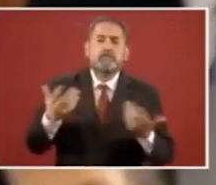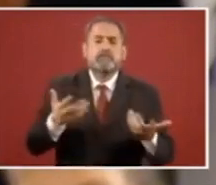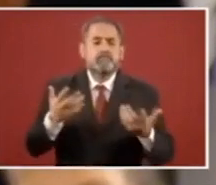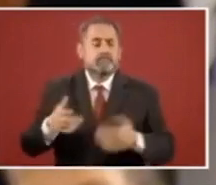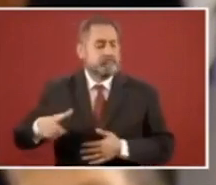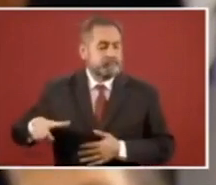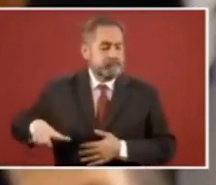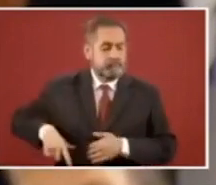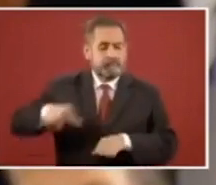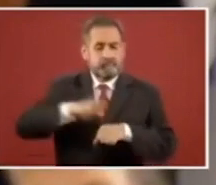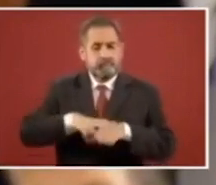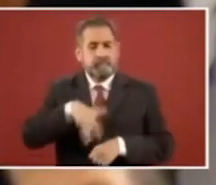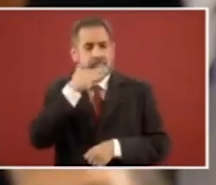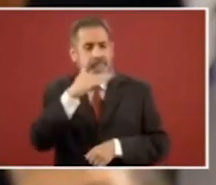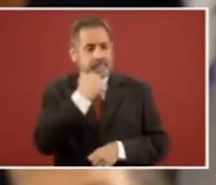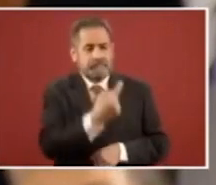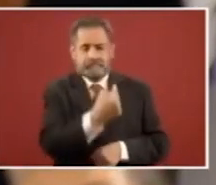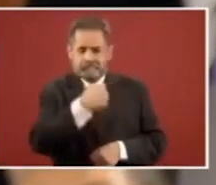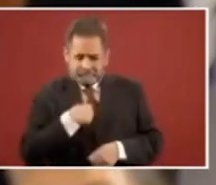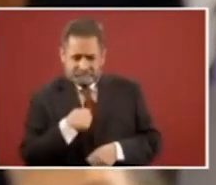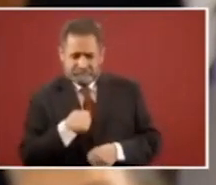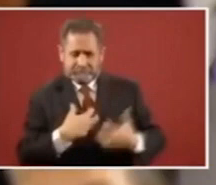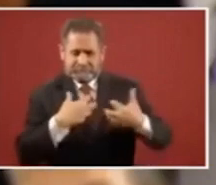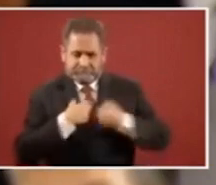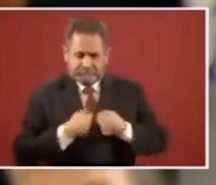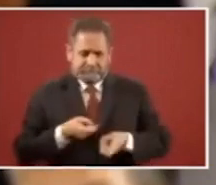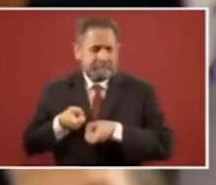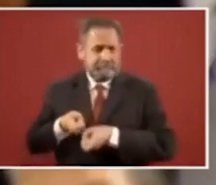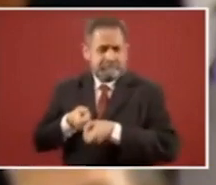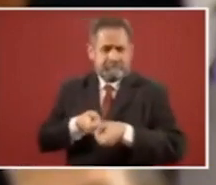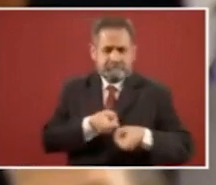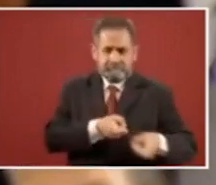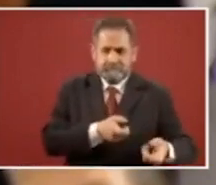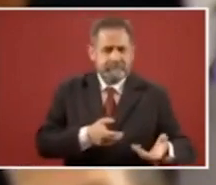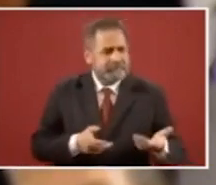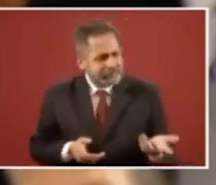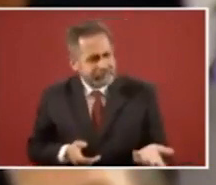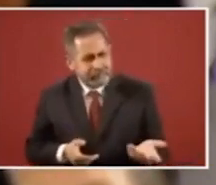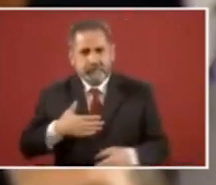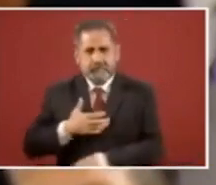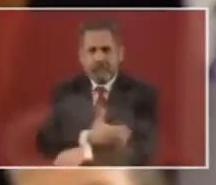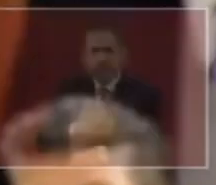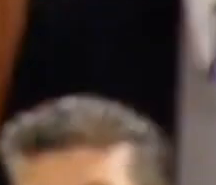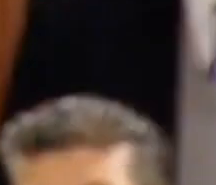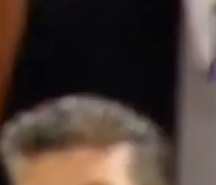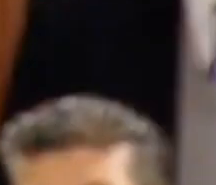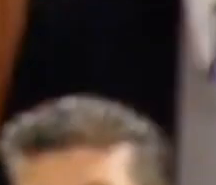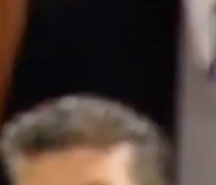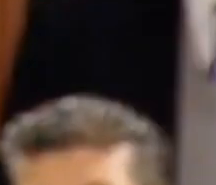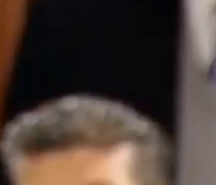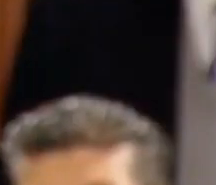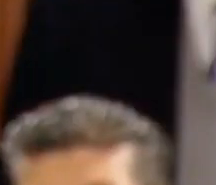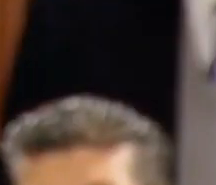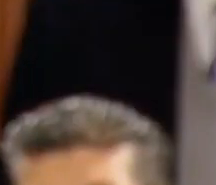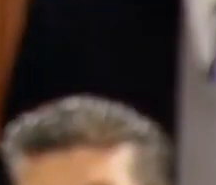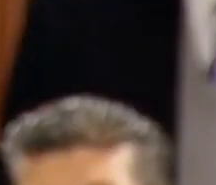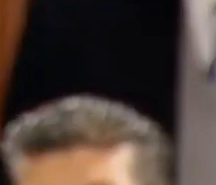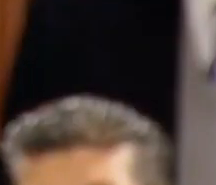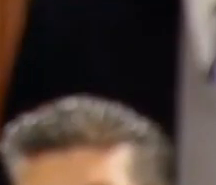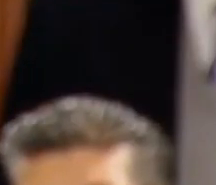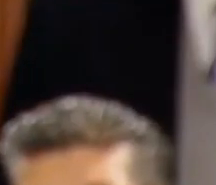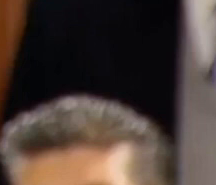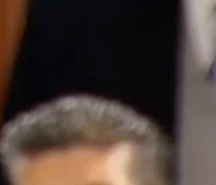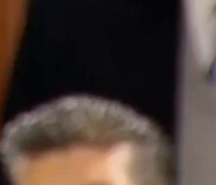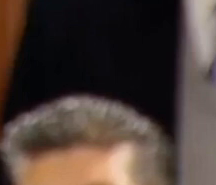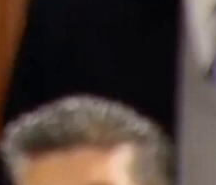gobernantes corruptos nos anden cazando. Mientras compañeros y mi gente me dice que busque el asilo político en Estados Unidos, Canadá